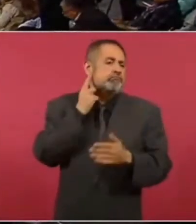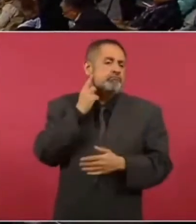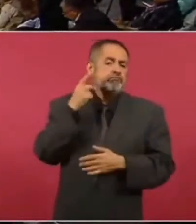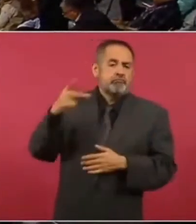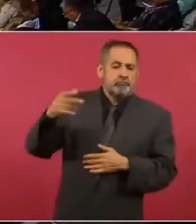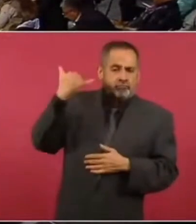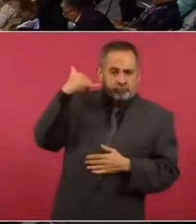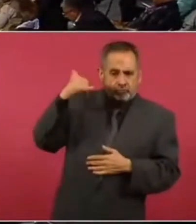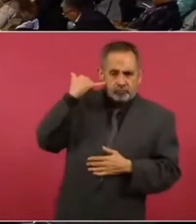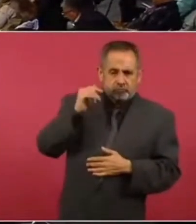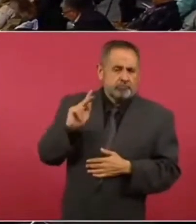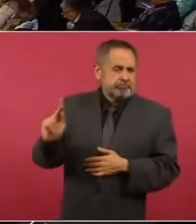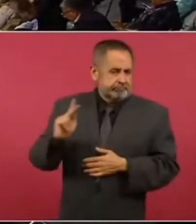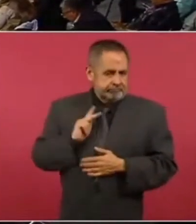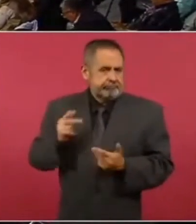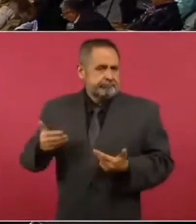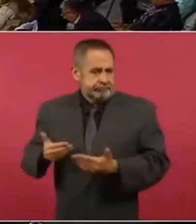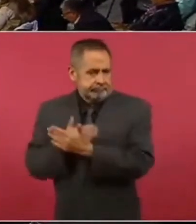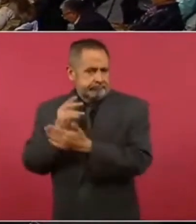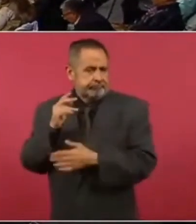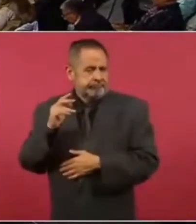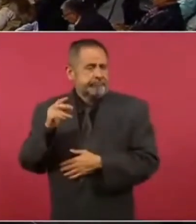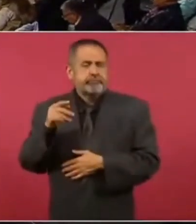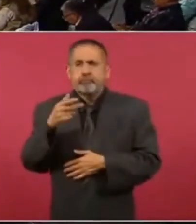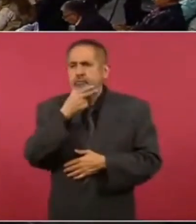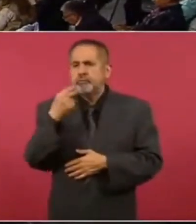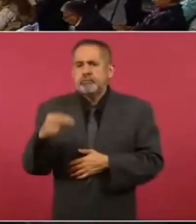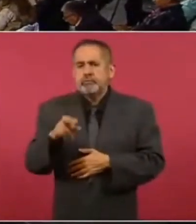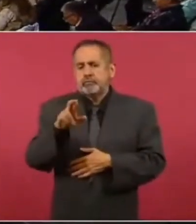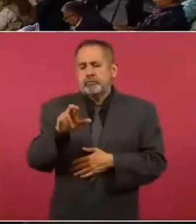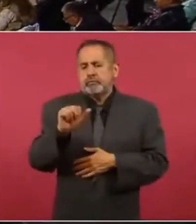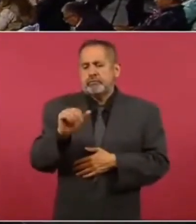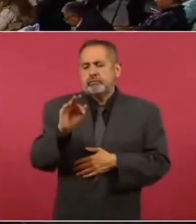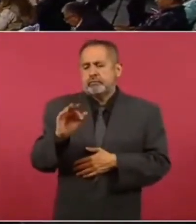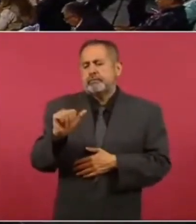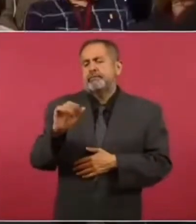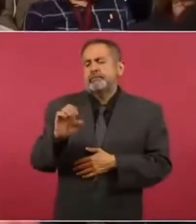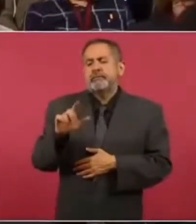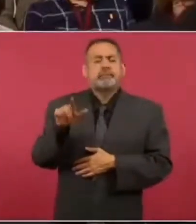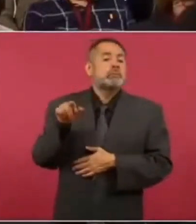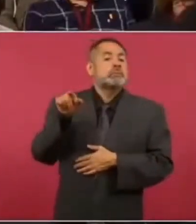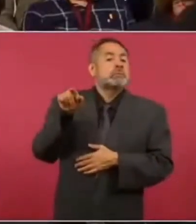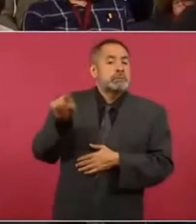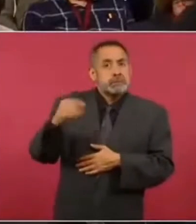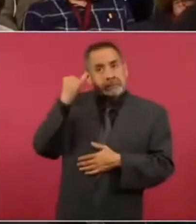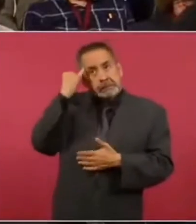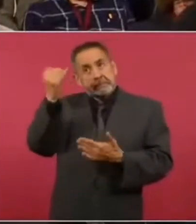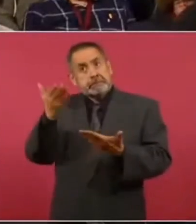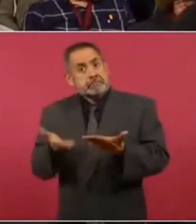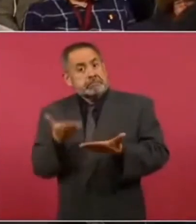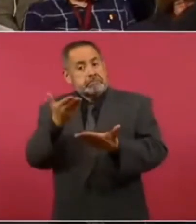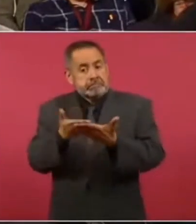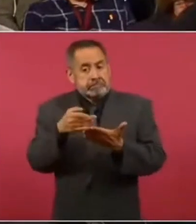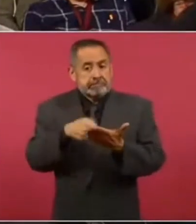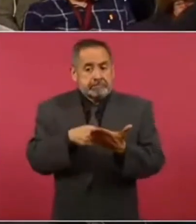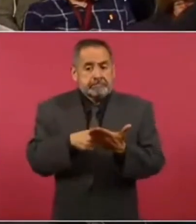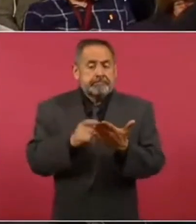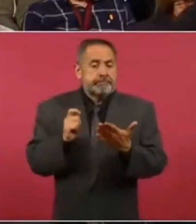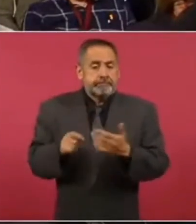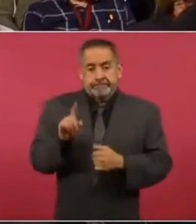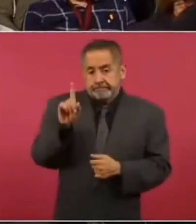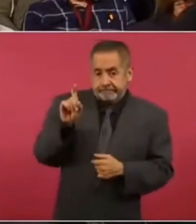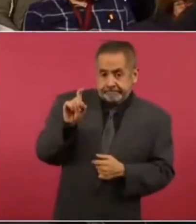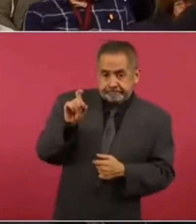yucateco, un paisano mío, de Rafael Echazarreta, donde él plantea que el